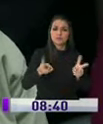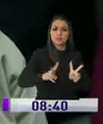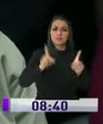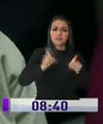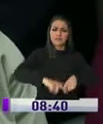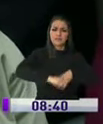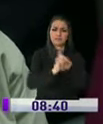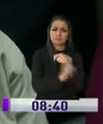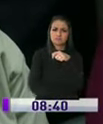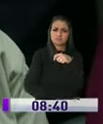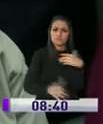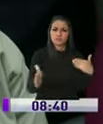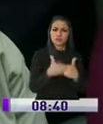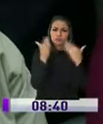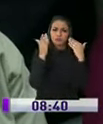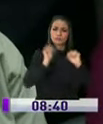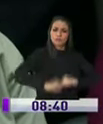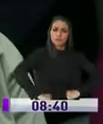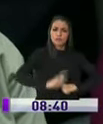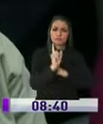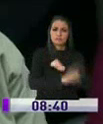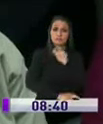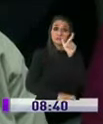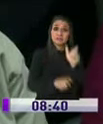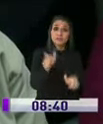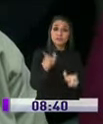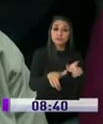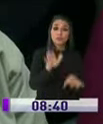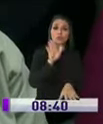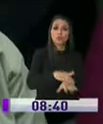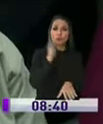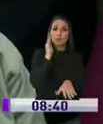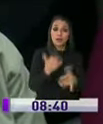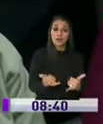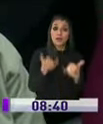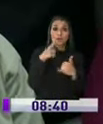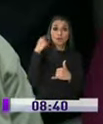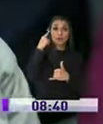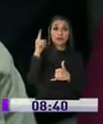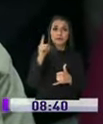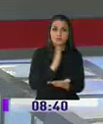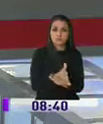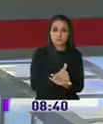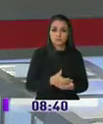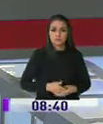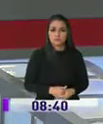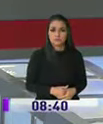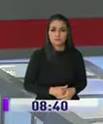dura para poder sancionar. ¿A quiénes son las secuelas del correísmo hoy en la Asamblea?